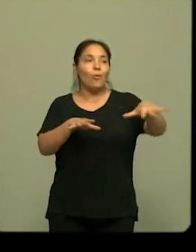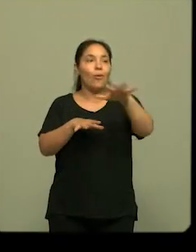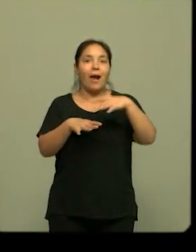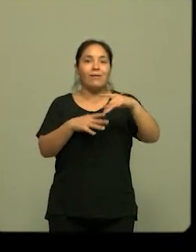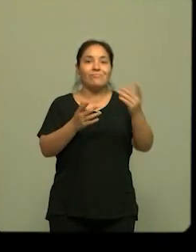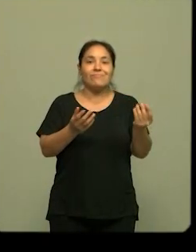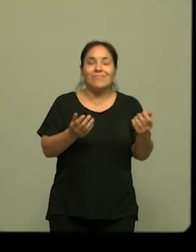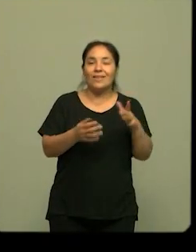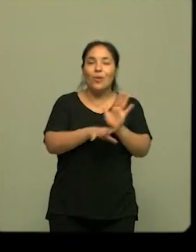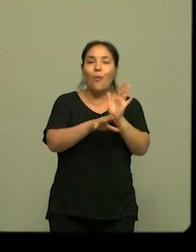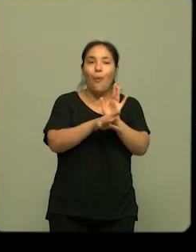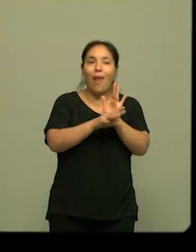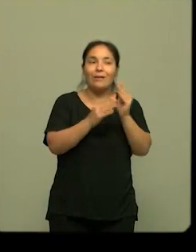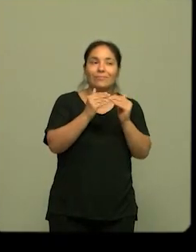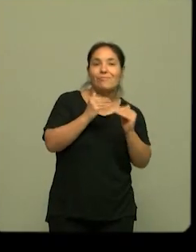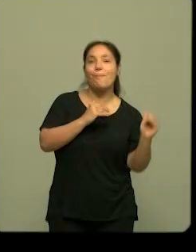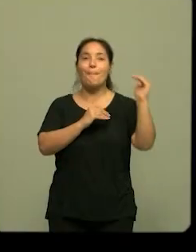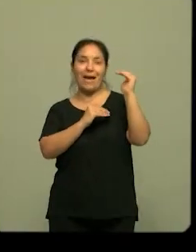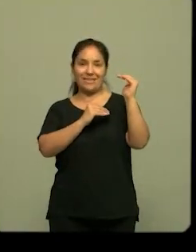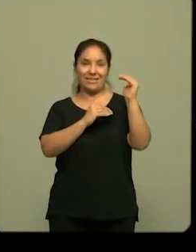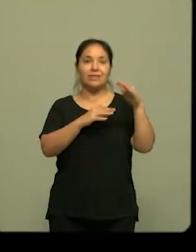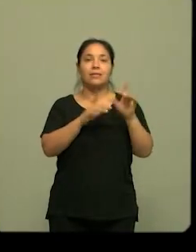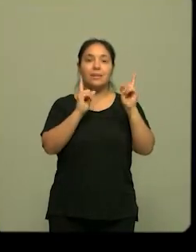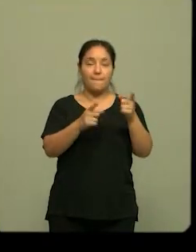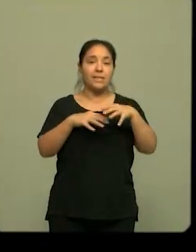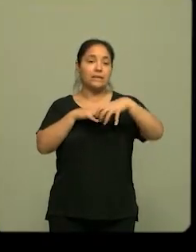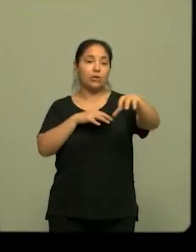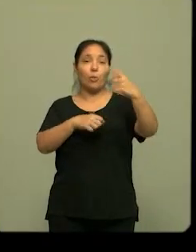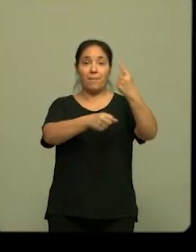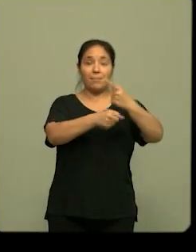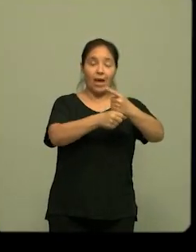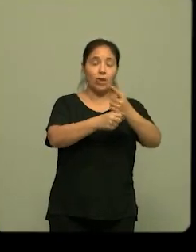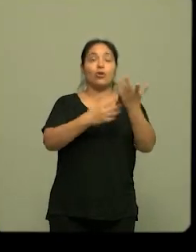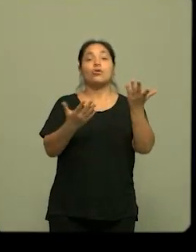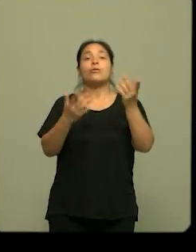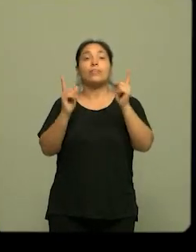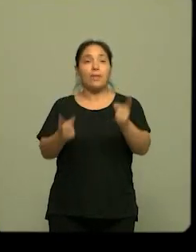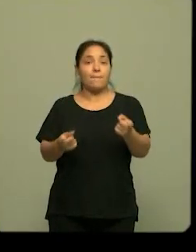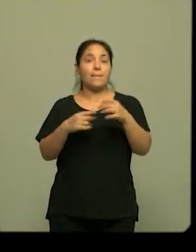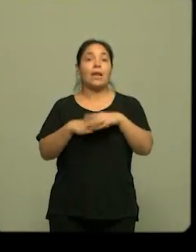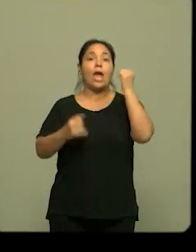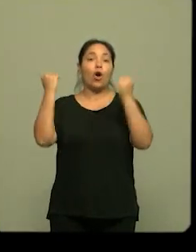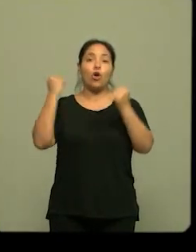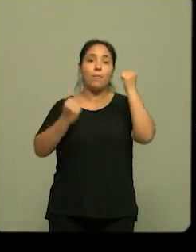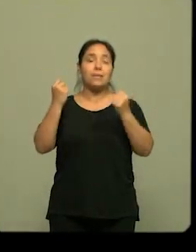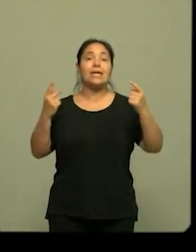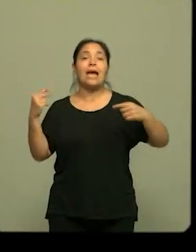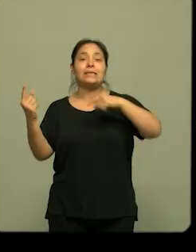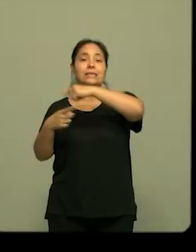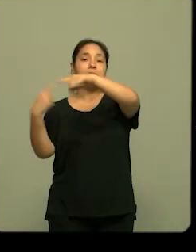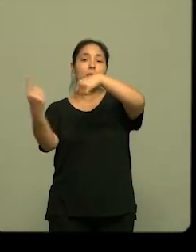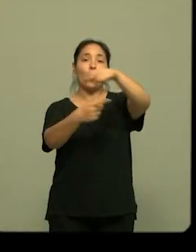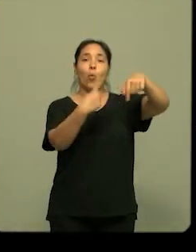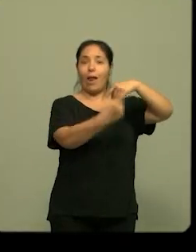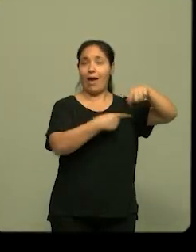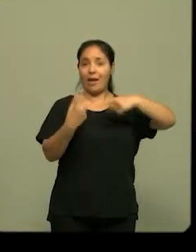claro. involucra a otros actores, involucra al sector primario, involucra también la economía circular, Ujú. que es un